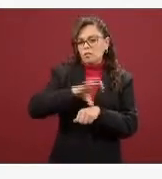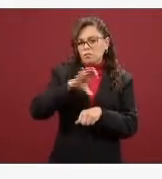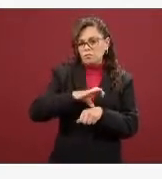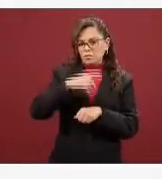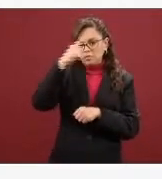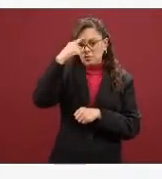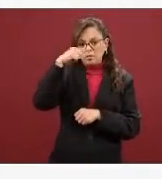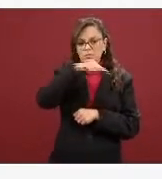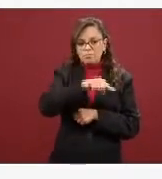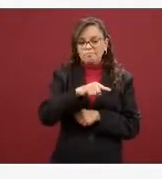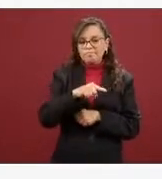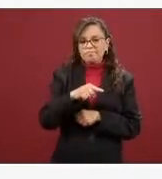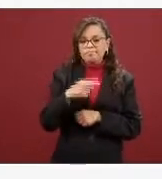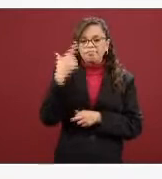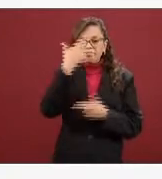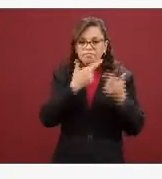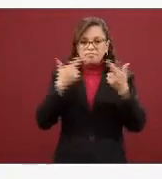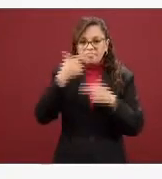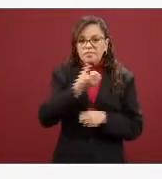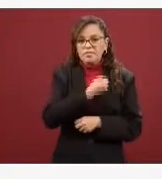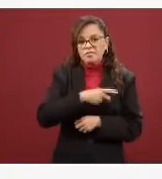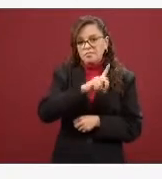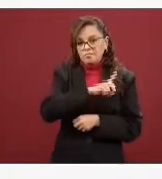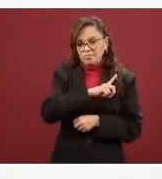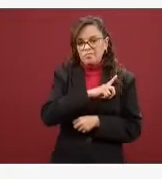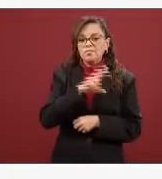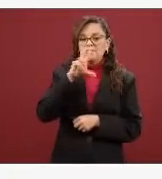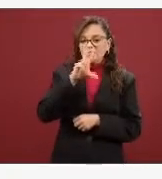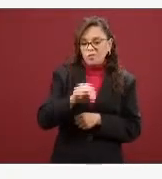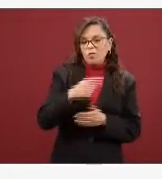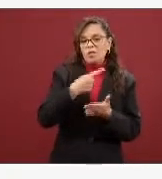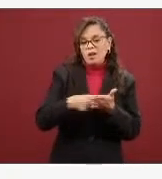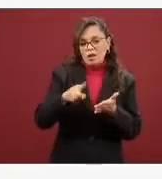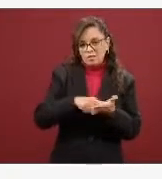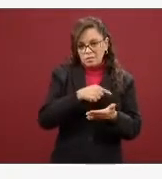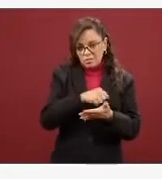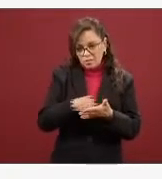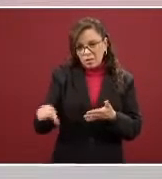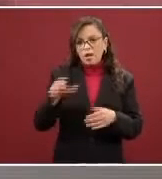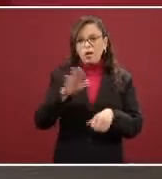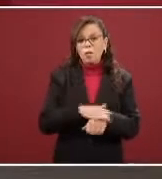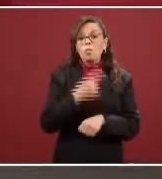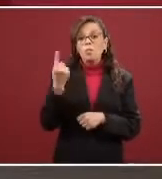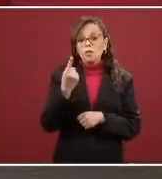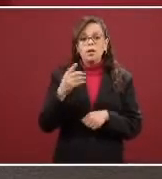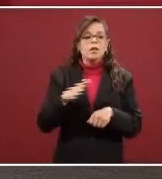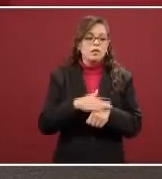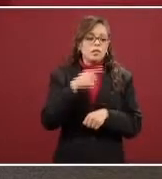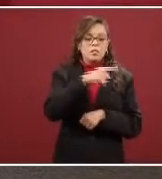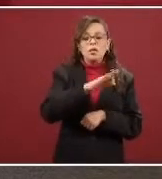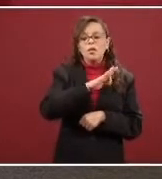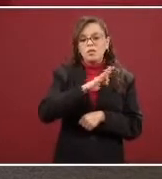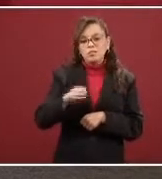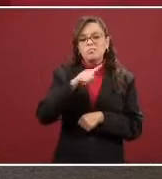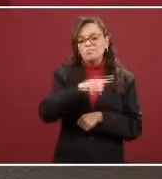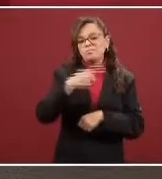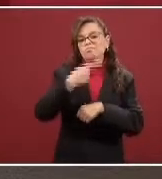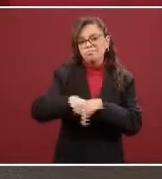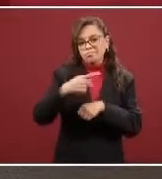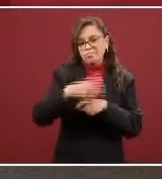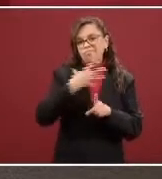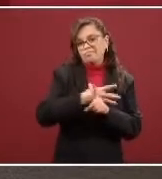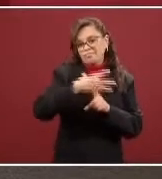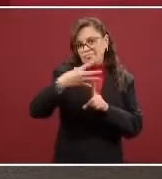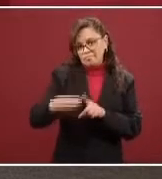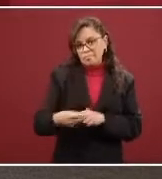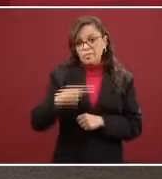exponerlos. Entonces, la idea es tratar de cancelar las que no sean necesarias, las que sí, pues sí tienen que atender su salud. La otra es